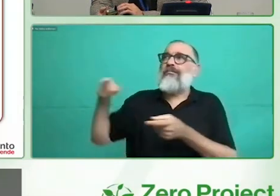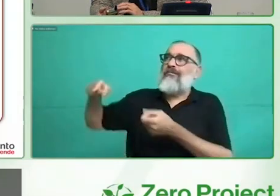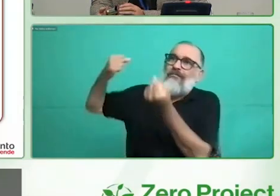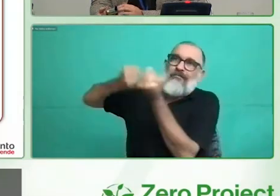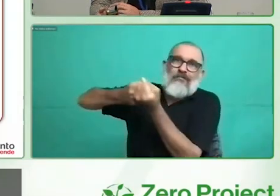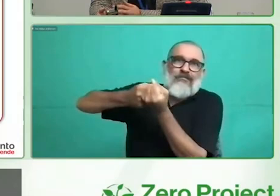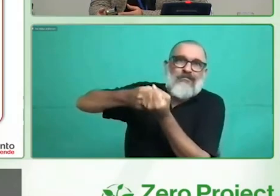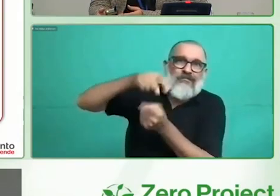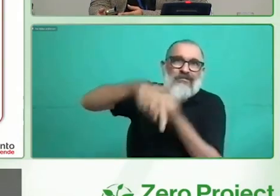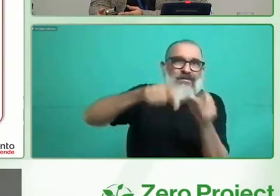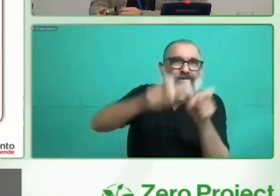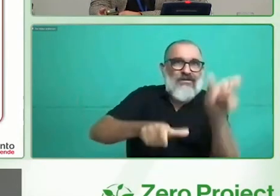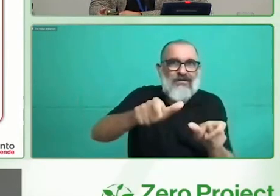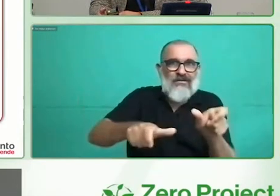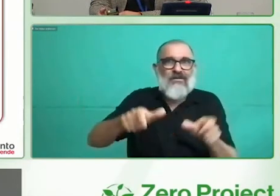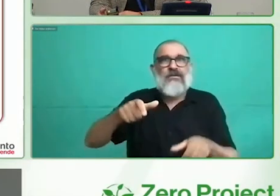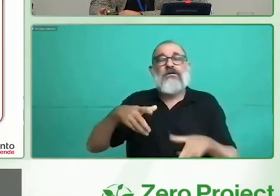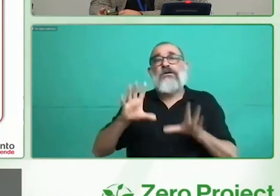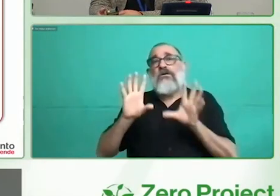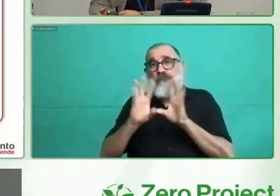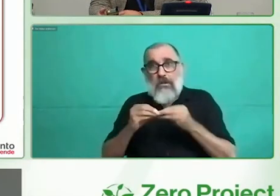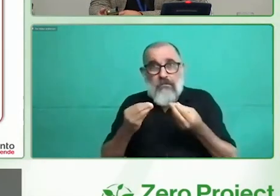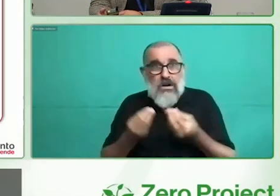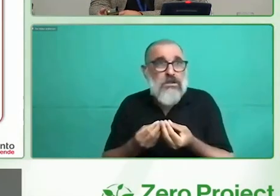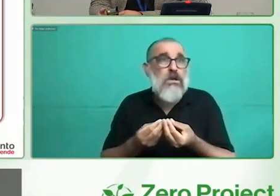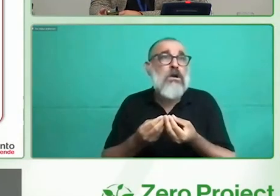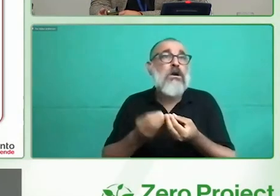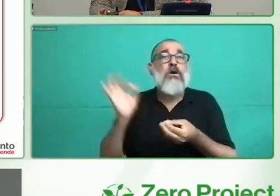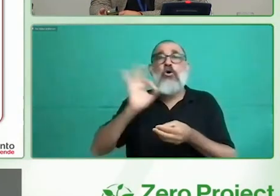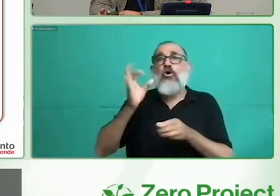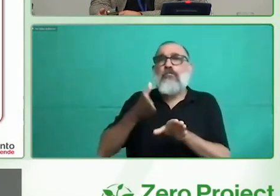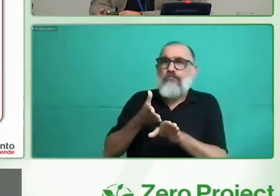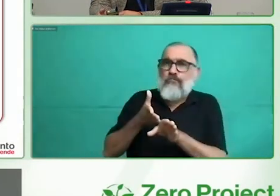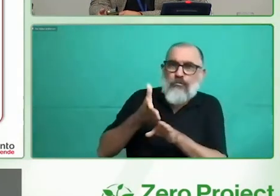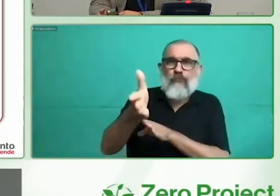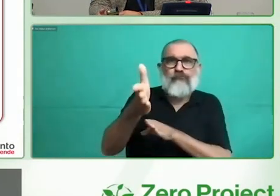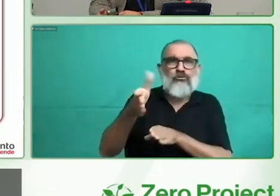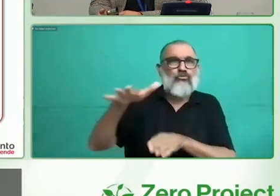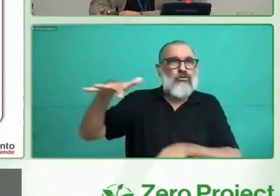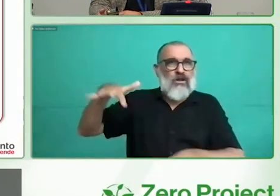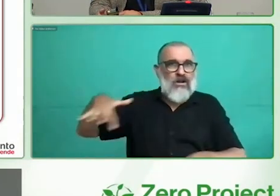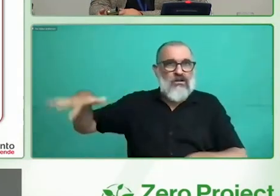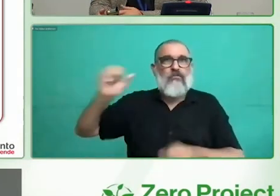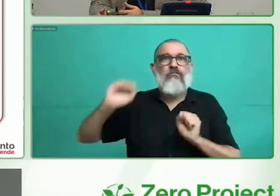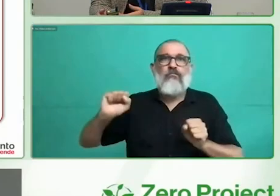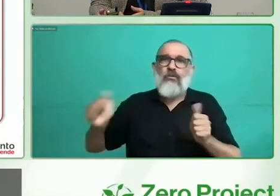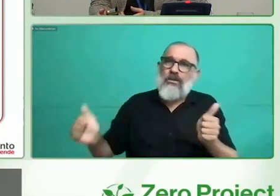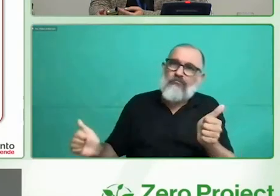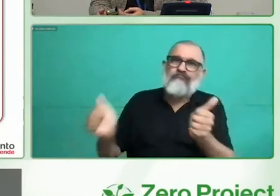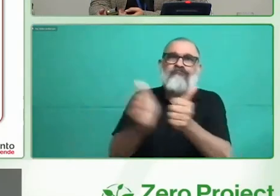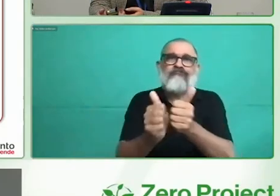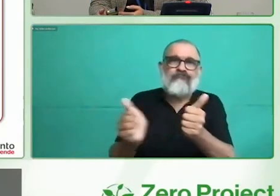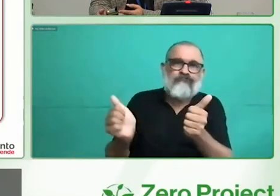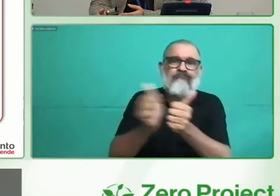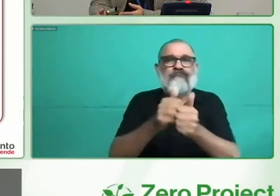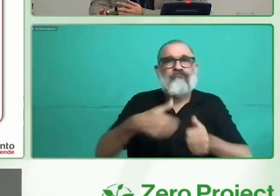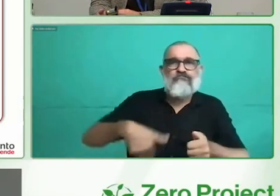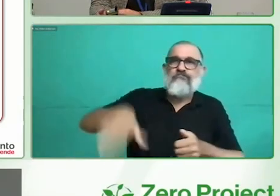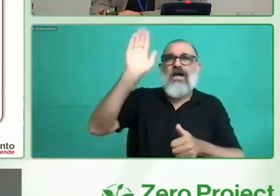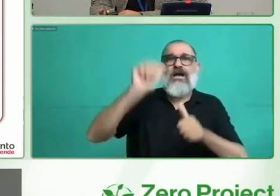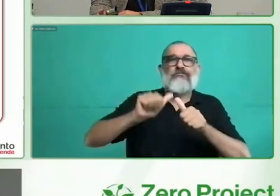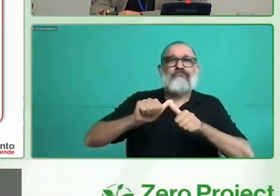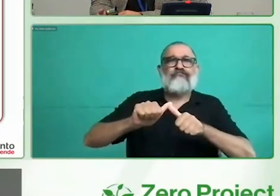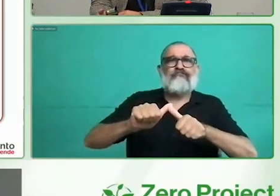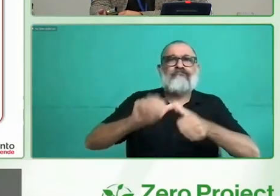para terminar, aunque tenemos muchos ejemplos en estos 35 años, quería contar